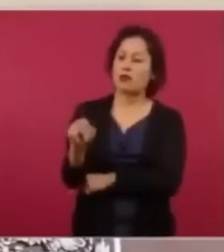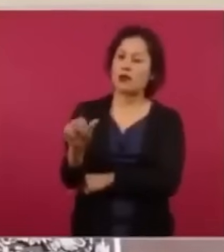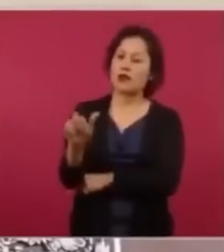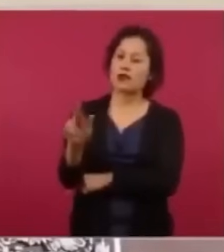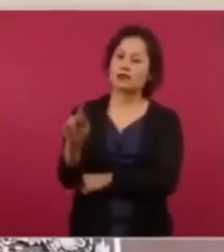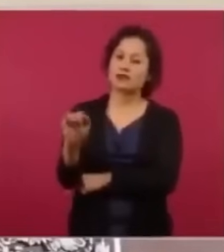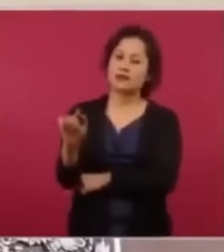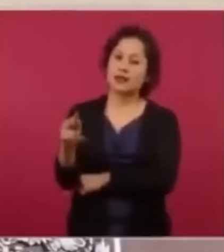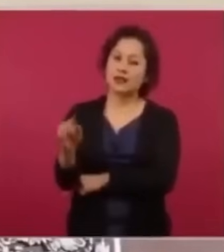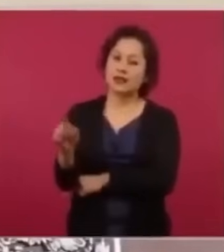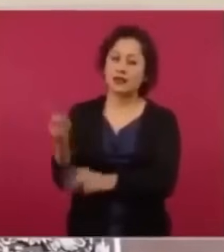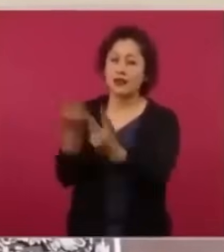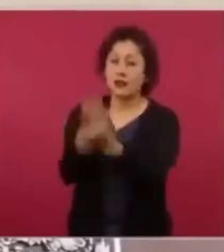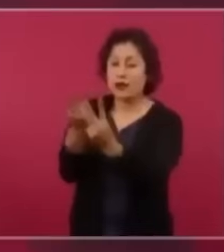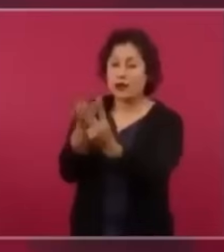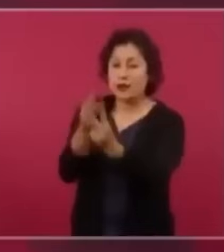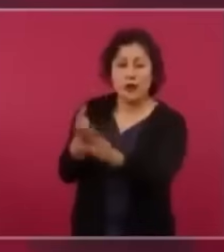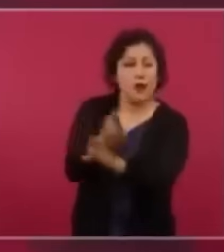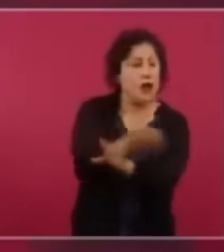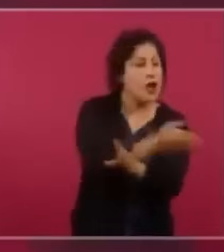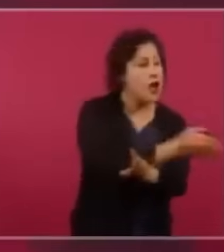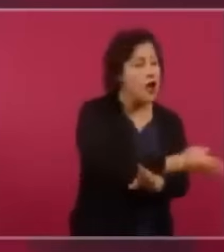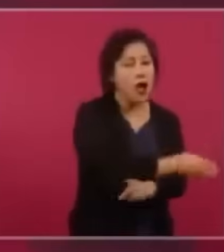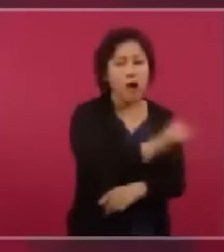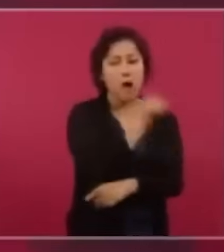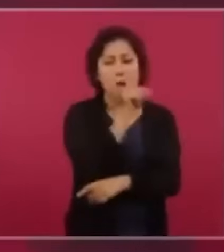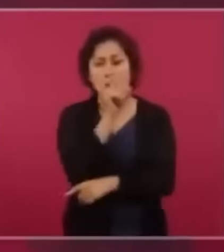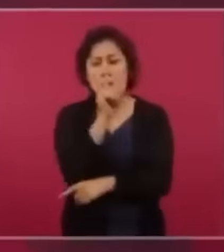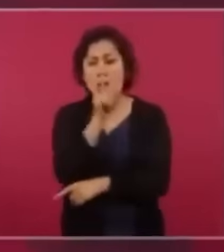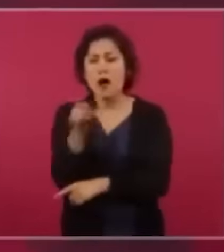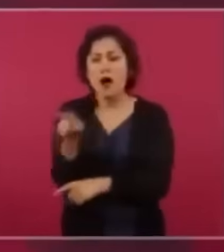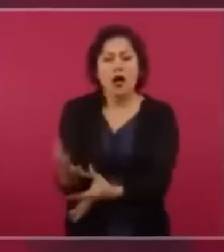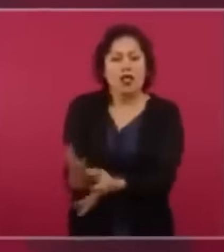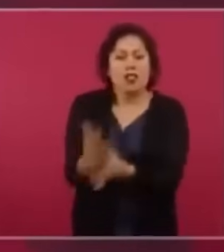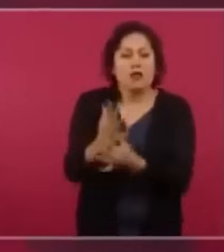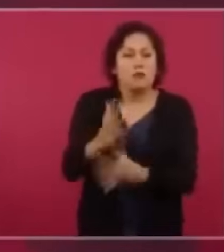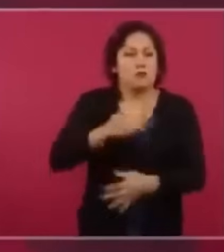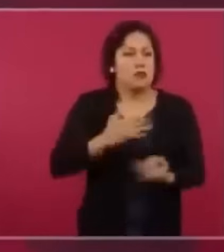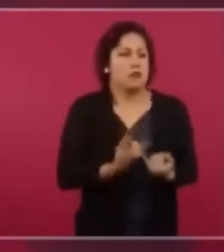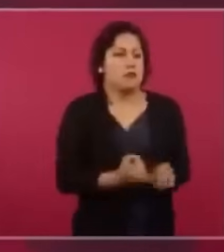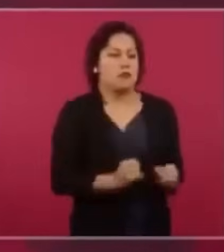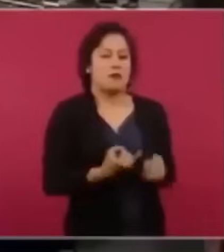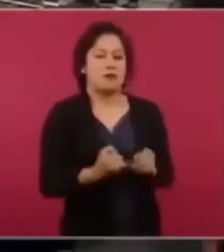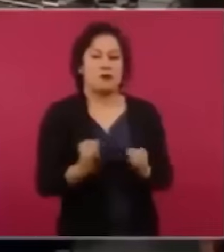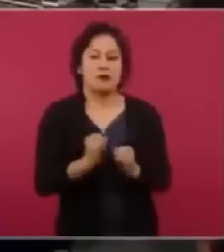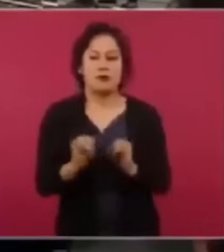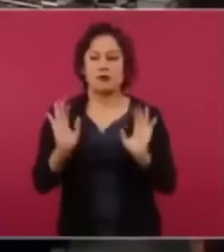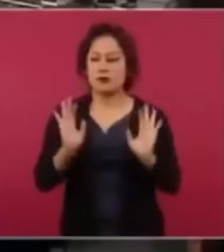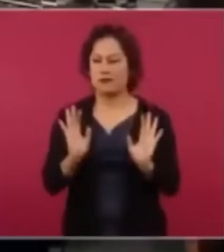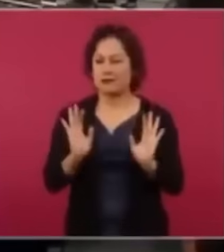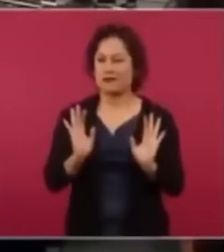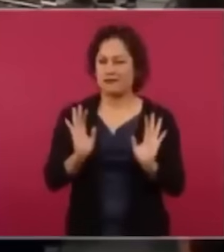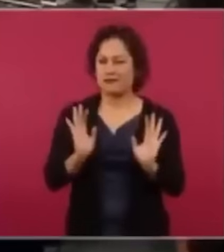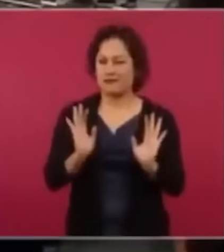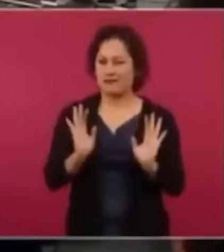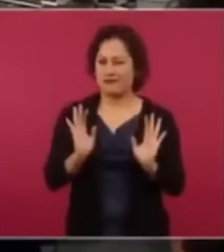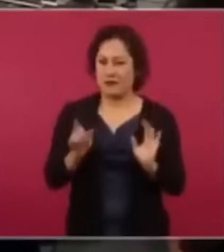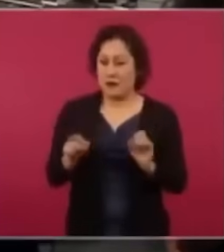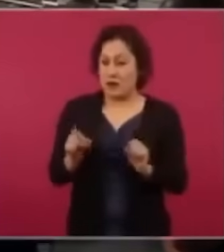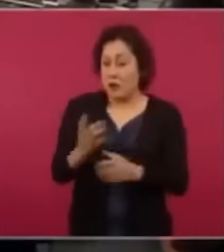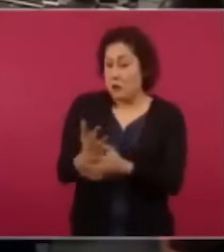que engañaron durante mucho tiempo de que hacían un periodismo independiente de la sociedad civil.